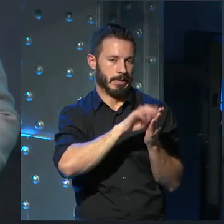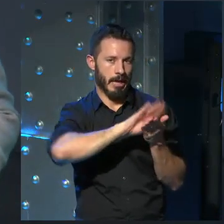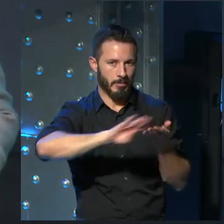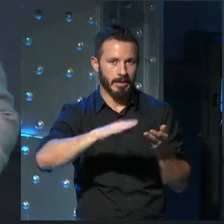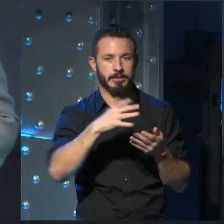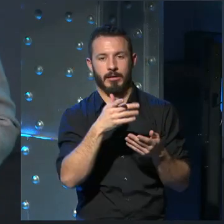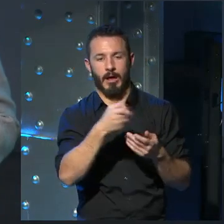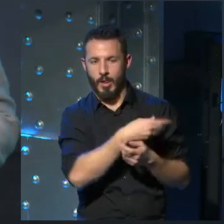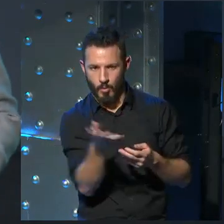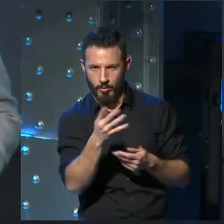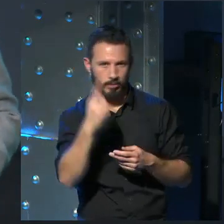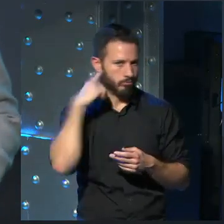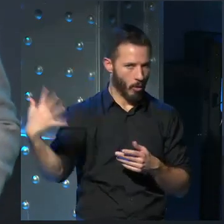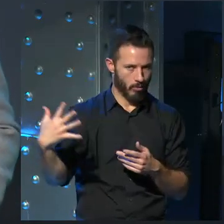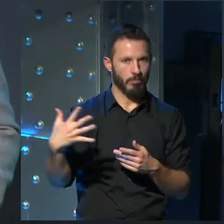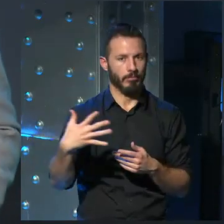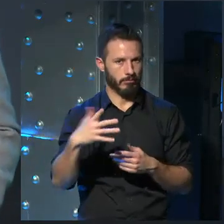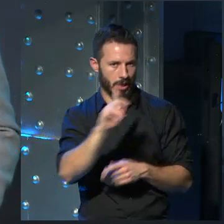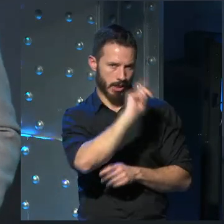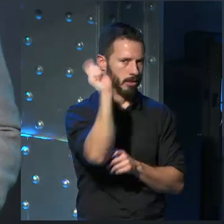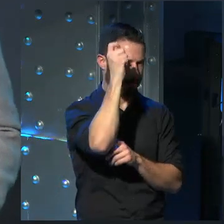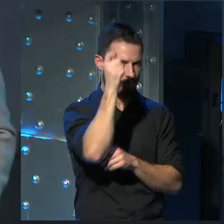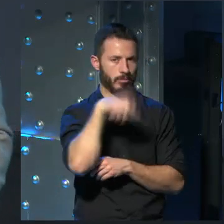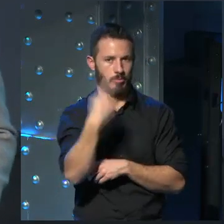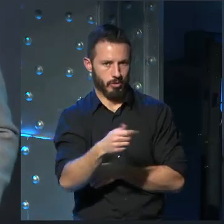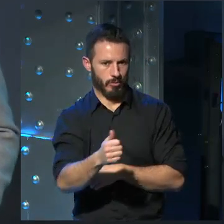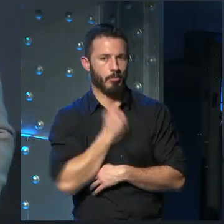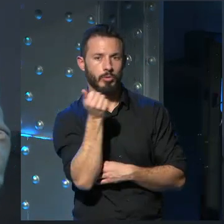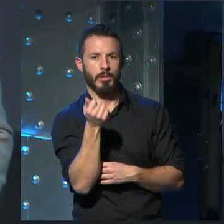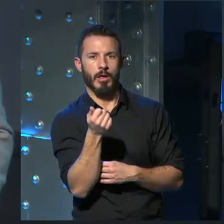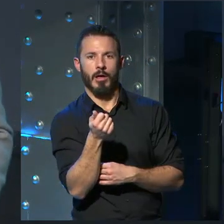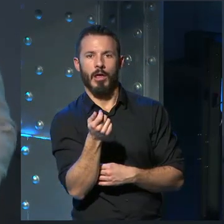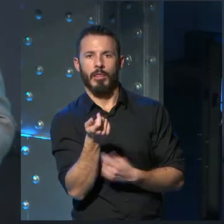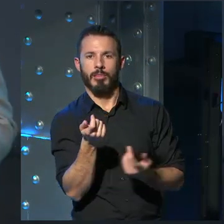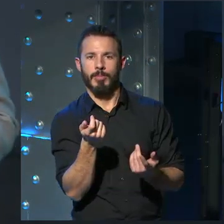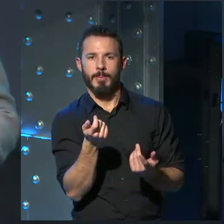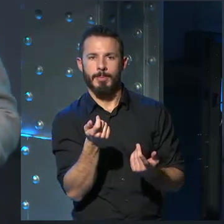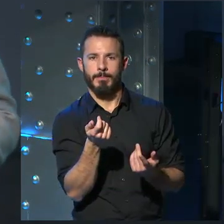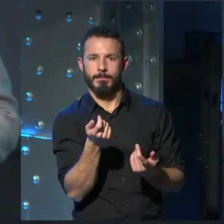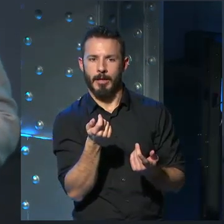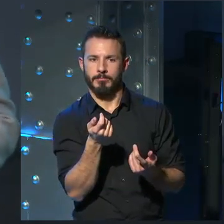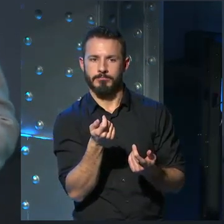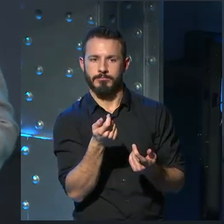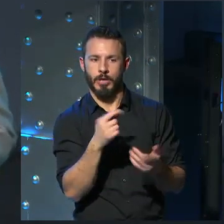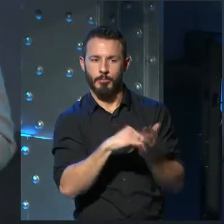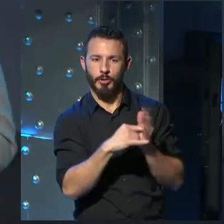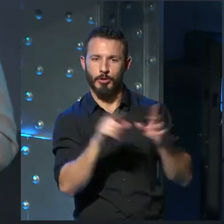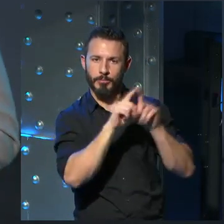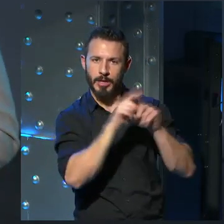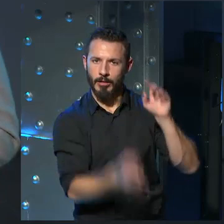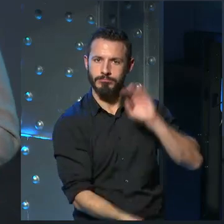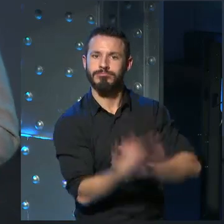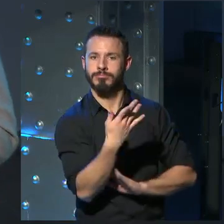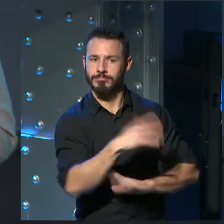se han convertido en grandes oportunidades de generar proyectos empresariales